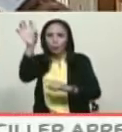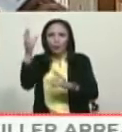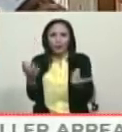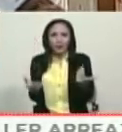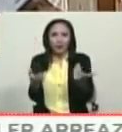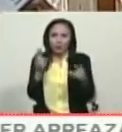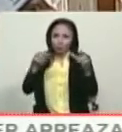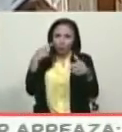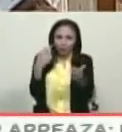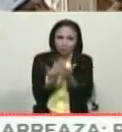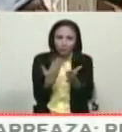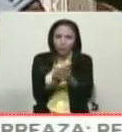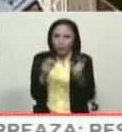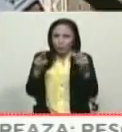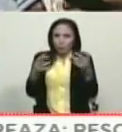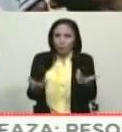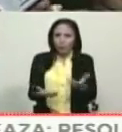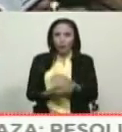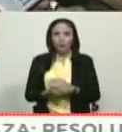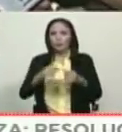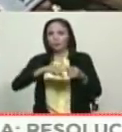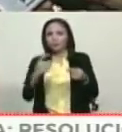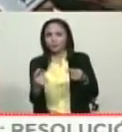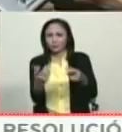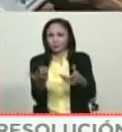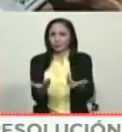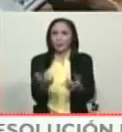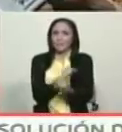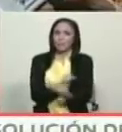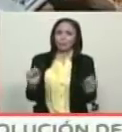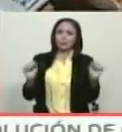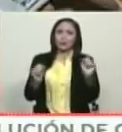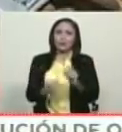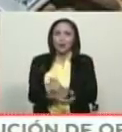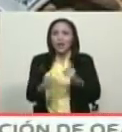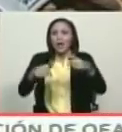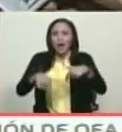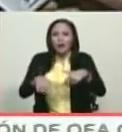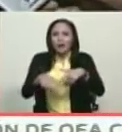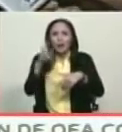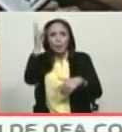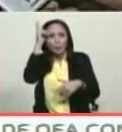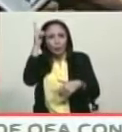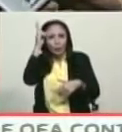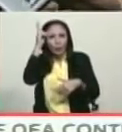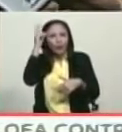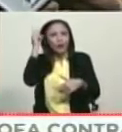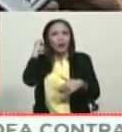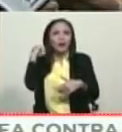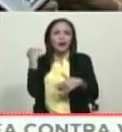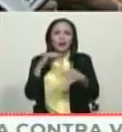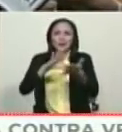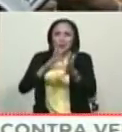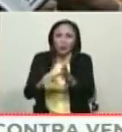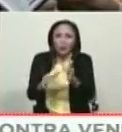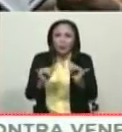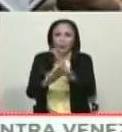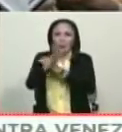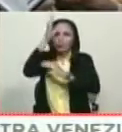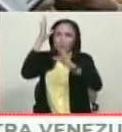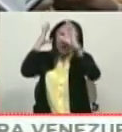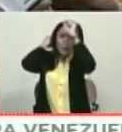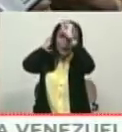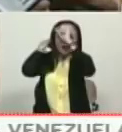se ha visto se asalte la embajada de venezuela en perú donde está el presidente de ese país